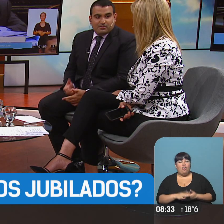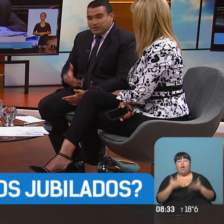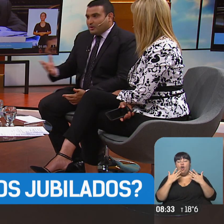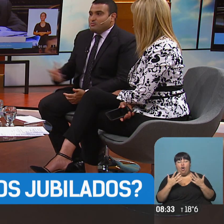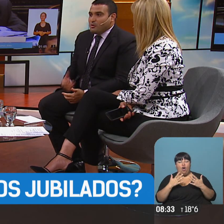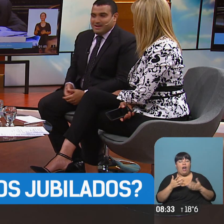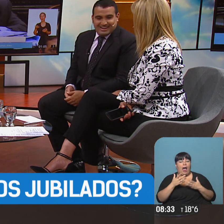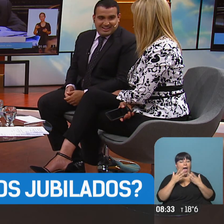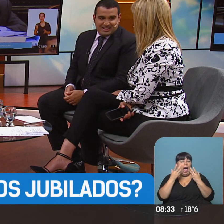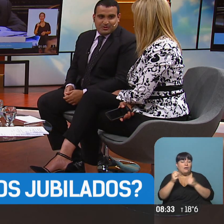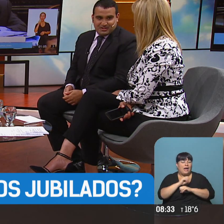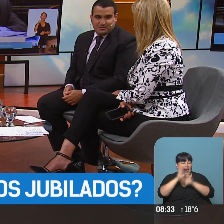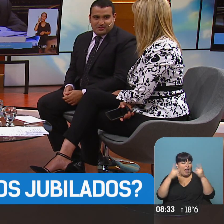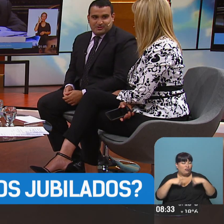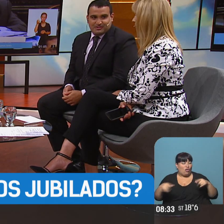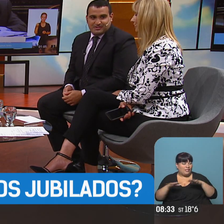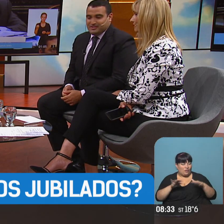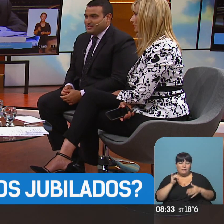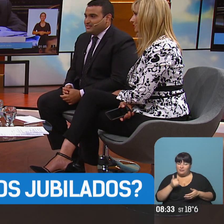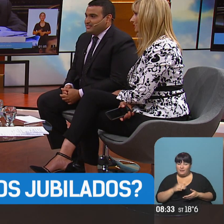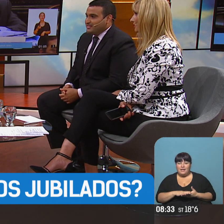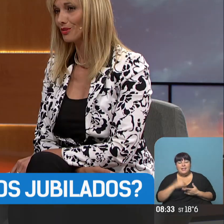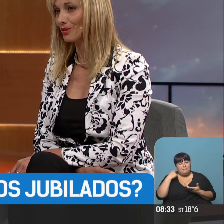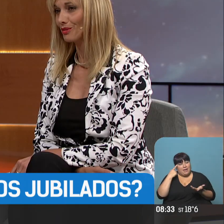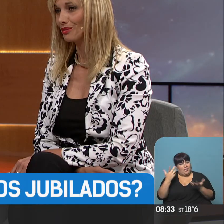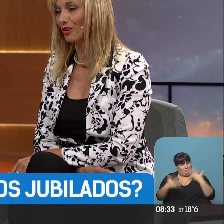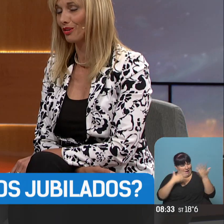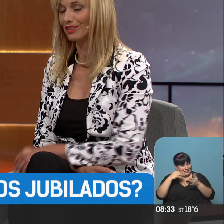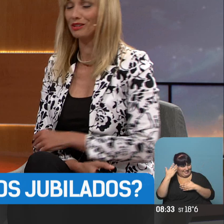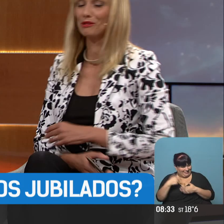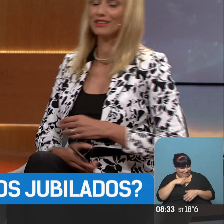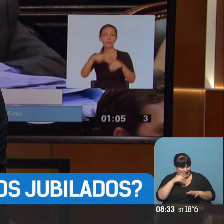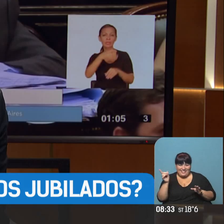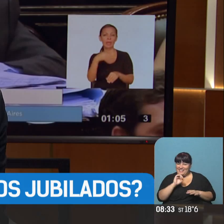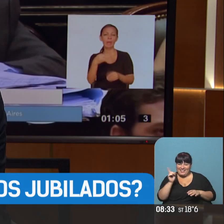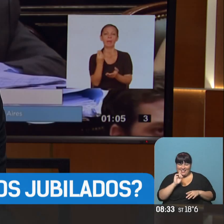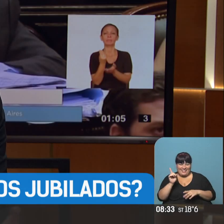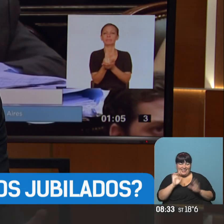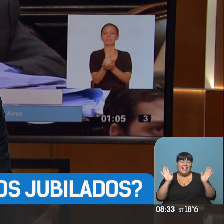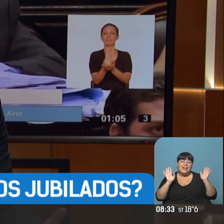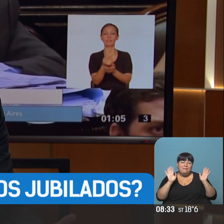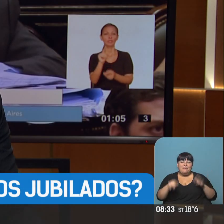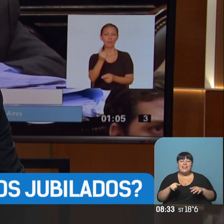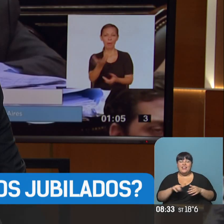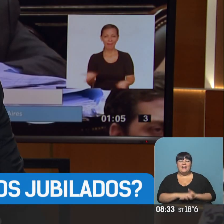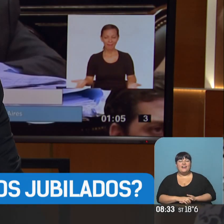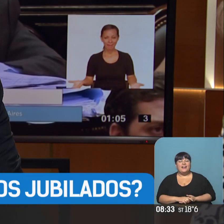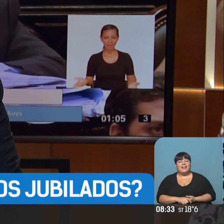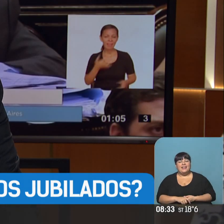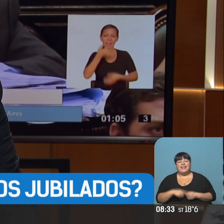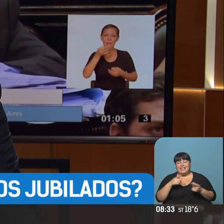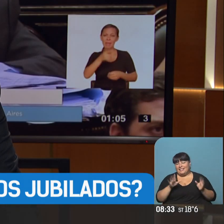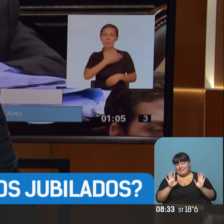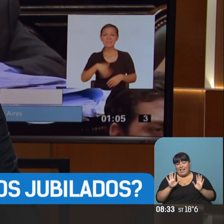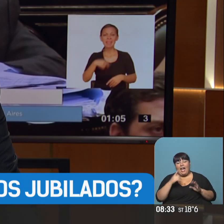que haya aportado un poco más de claridad a todo este asunto, ¿no? Creo que aporté más confusión, no, pero esto es lo que Adrián, viene.